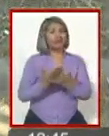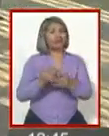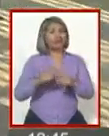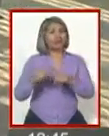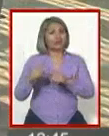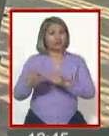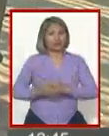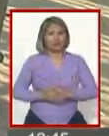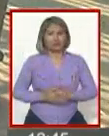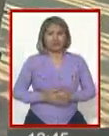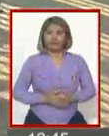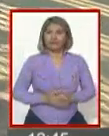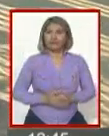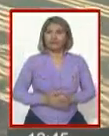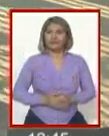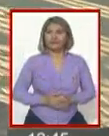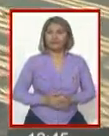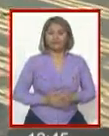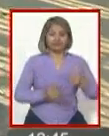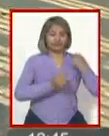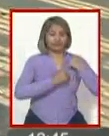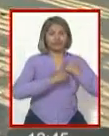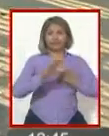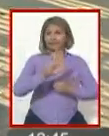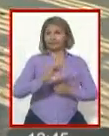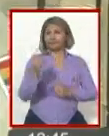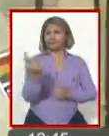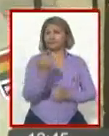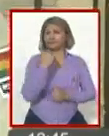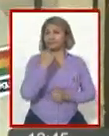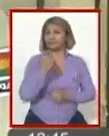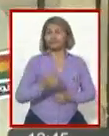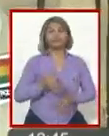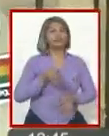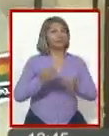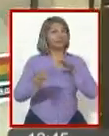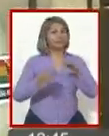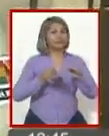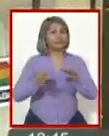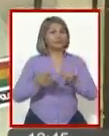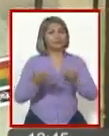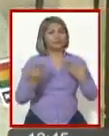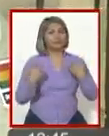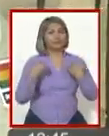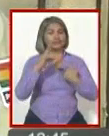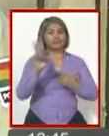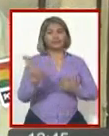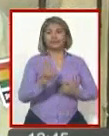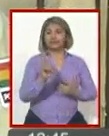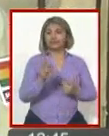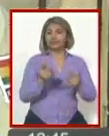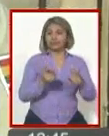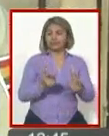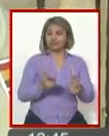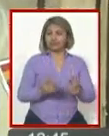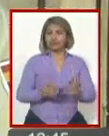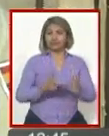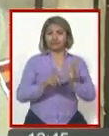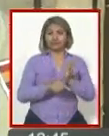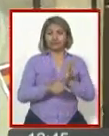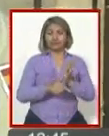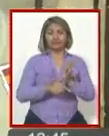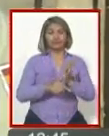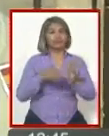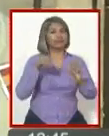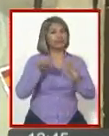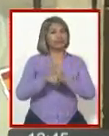extremos entre los guardias de seguridad. Uno de ellos habría sacado un arma y dado